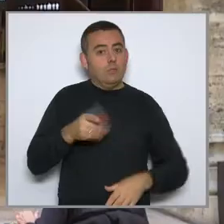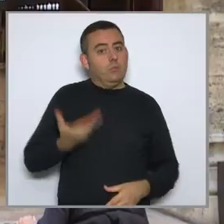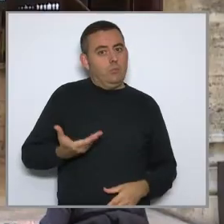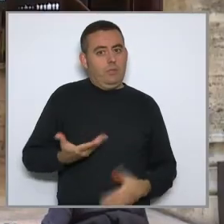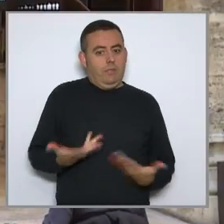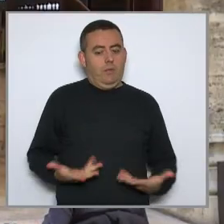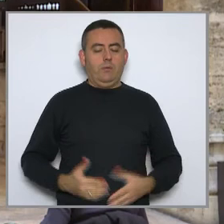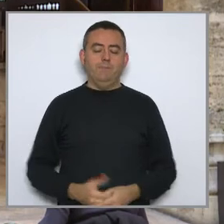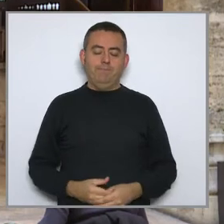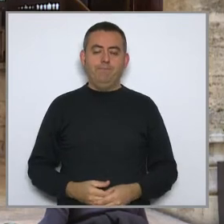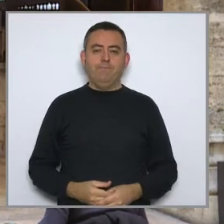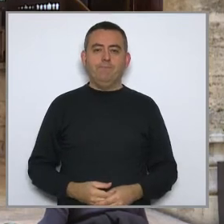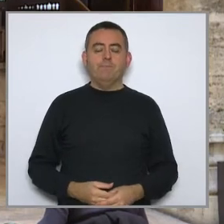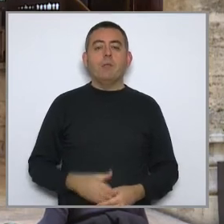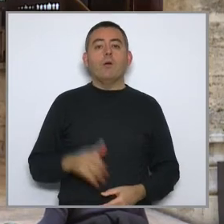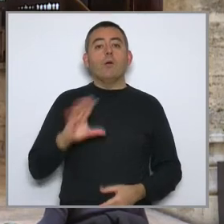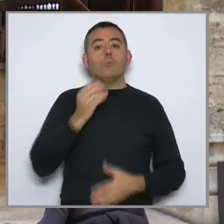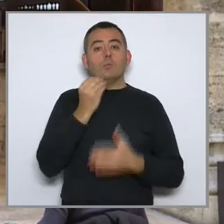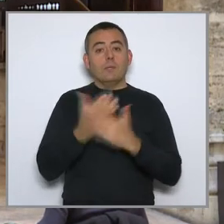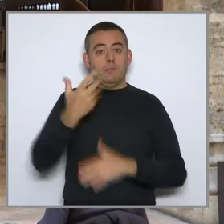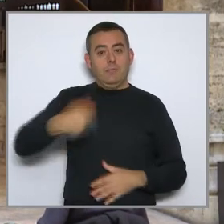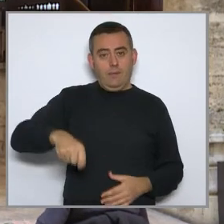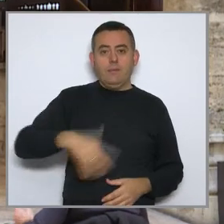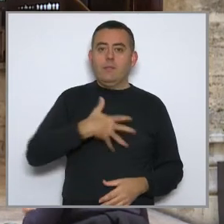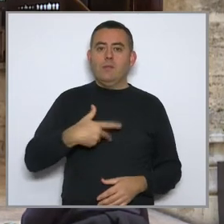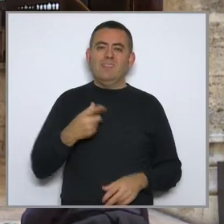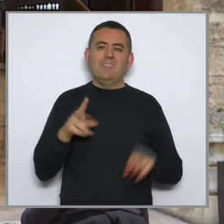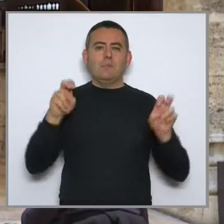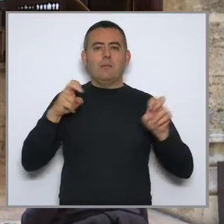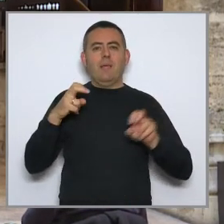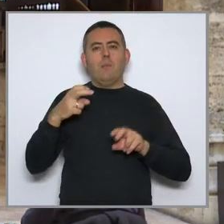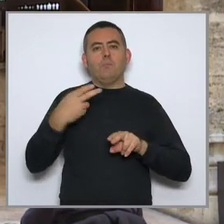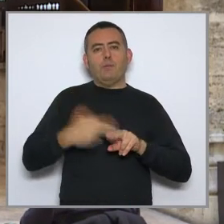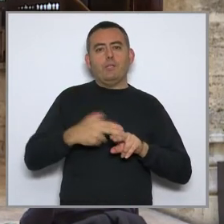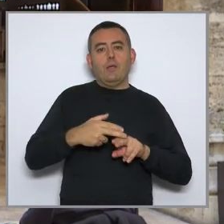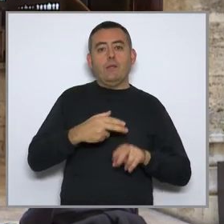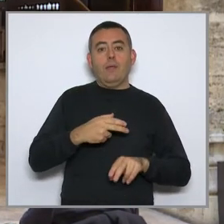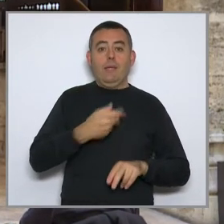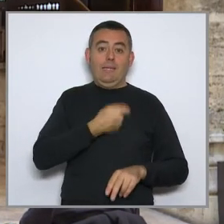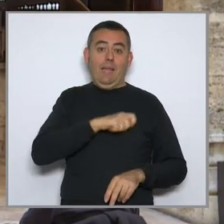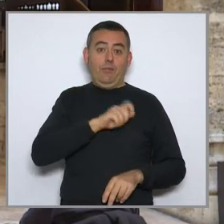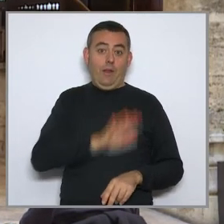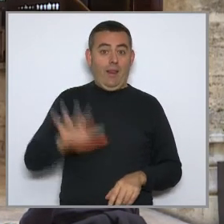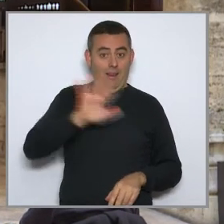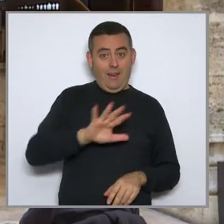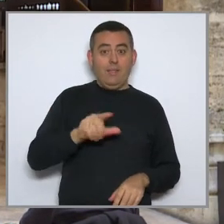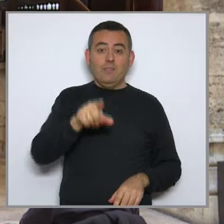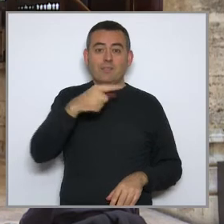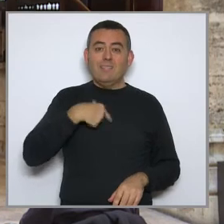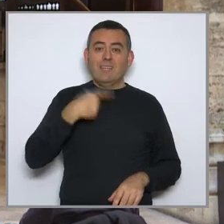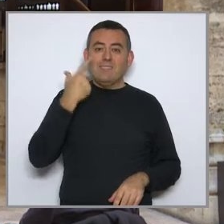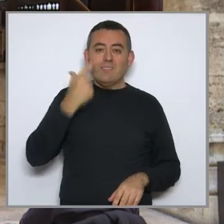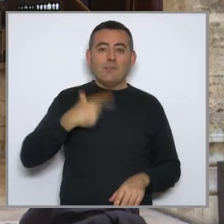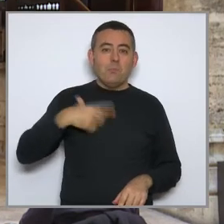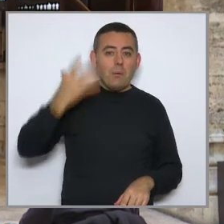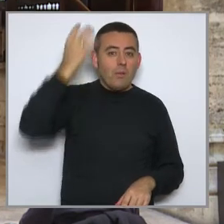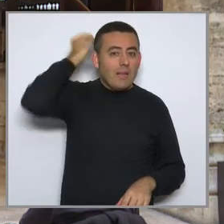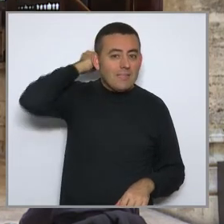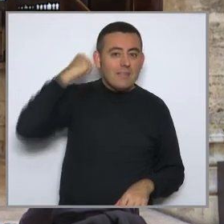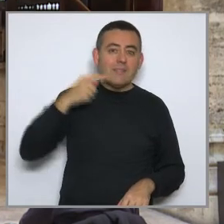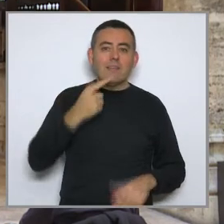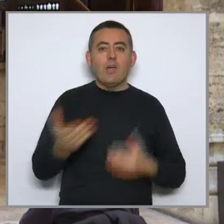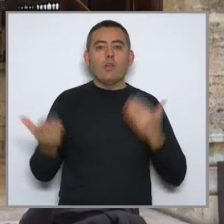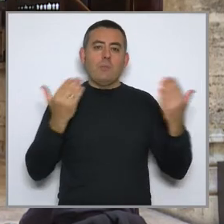Bon dia, president. Mi pregunta és de política nacional. No sé si ha tenido ocasión de escuchar, Pablo Iglesias ha comparado en una entrevista a